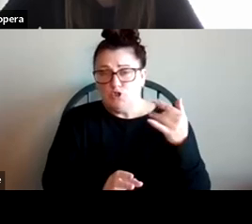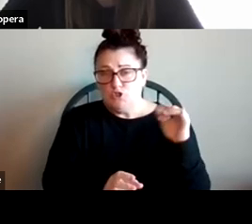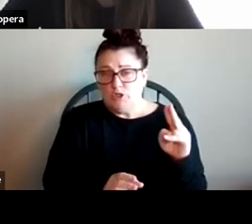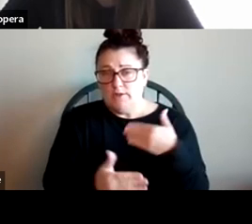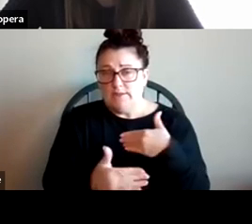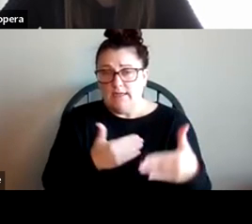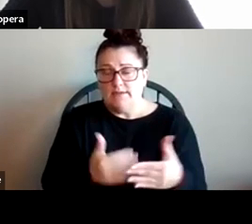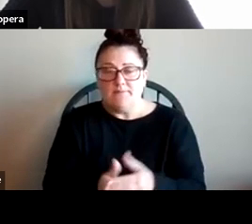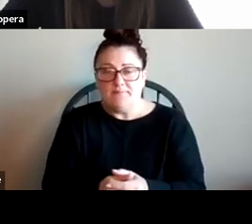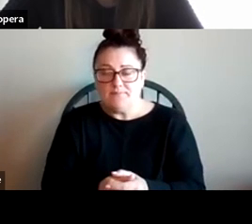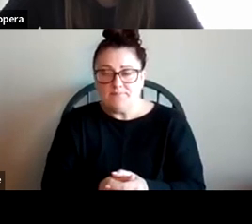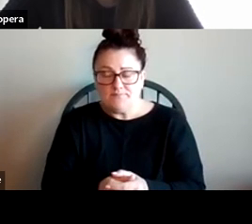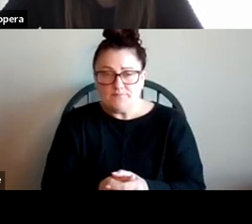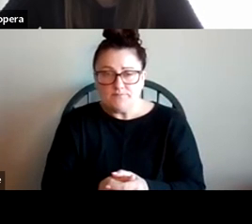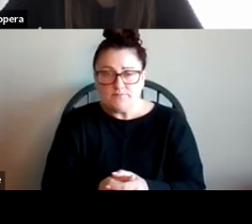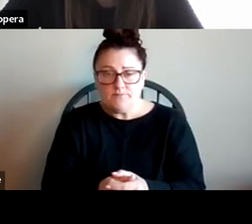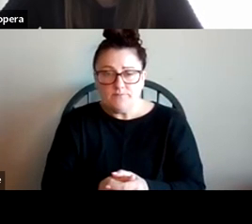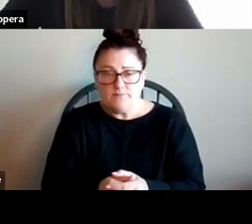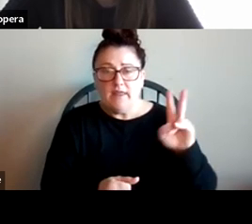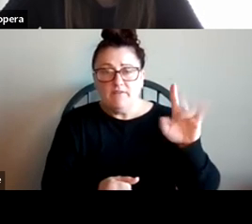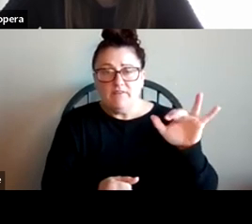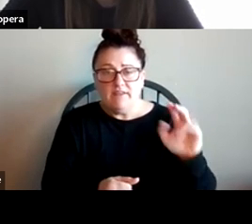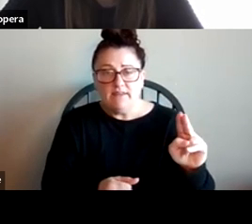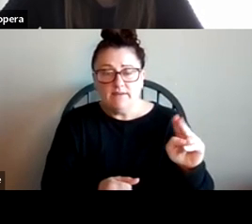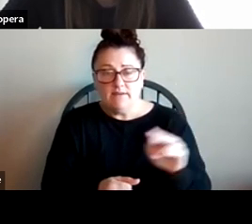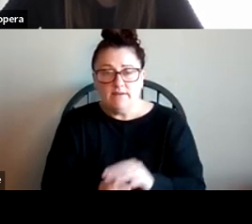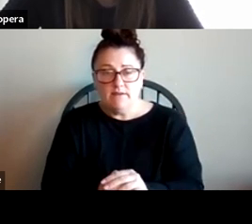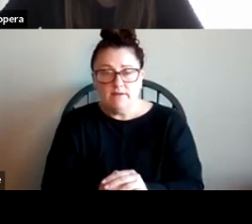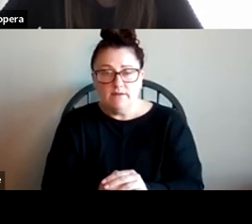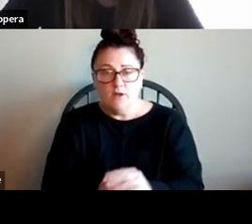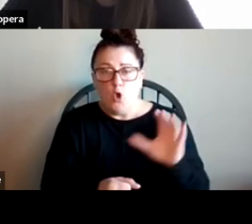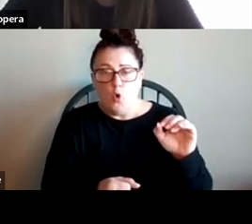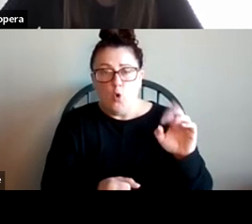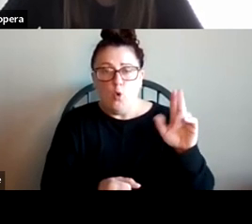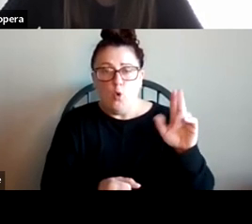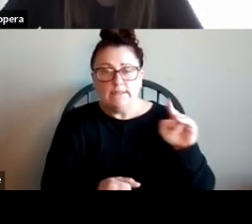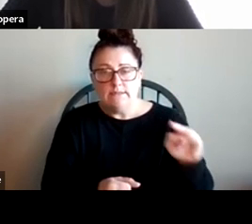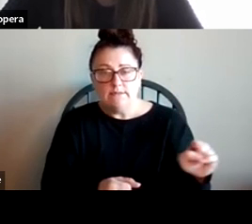next. And after Sharon, we have Vivian Ortiz.